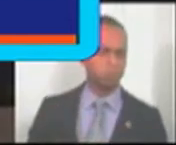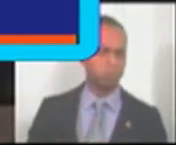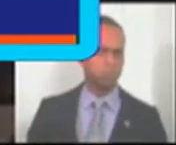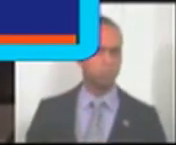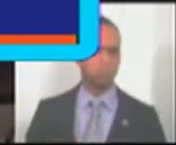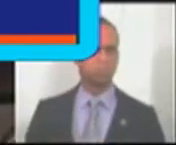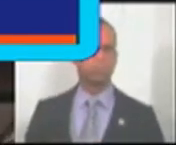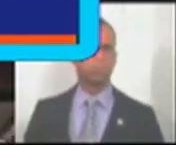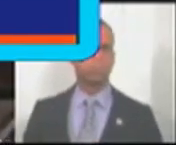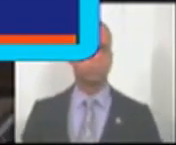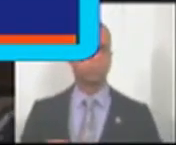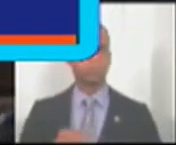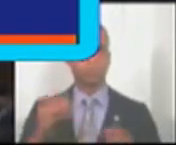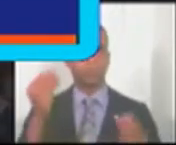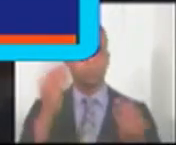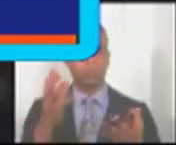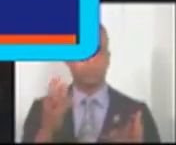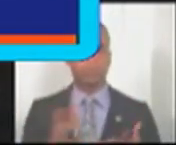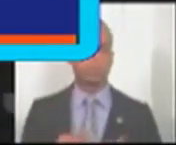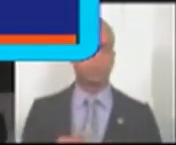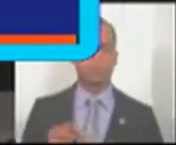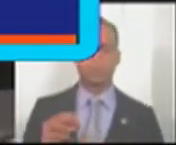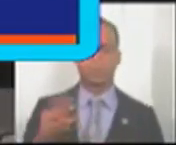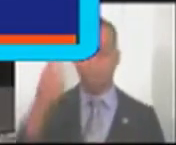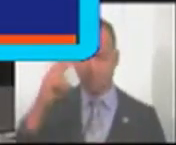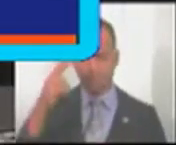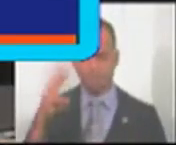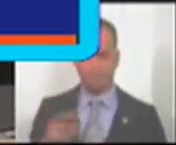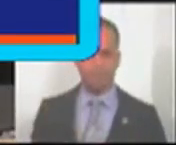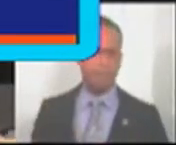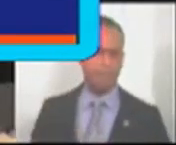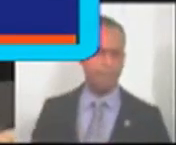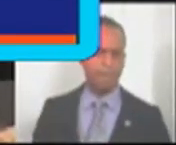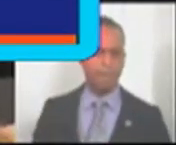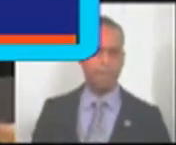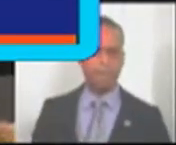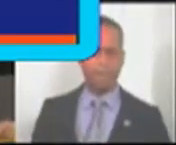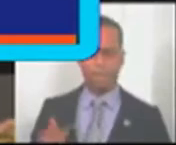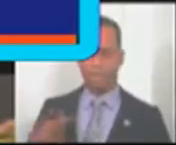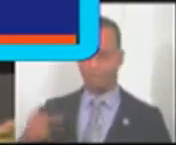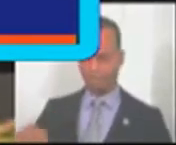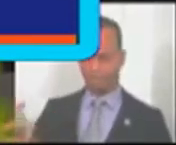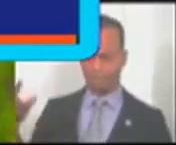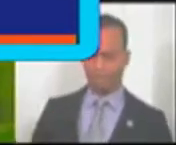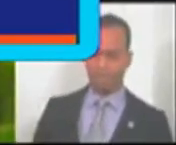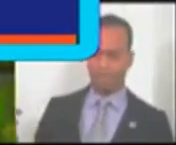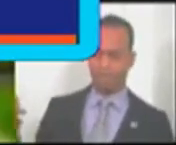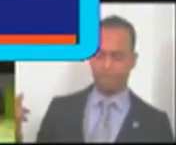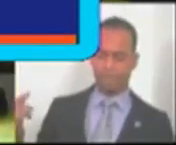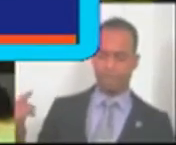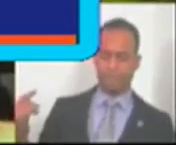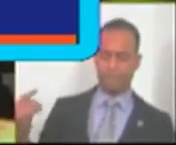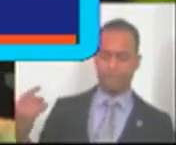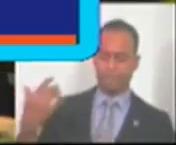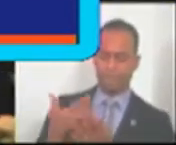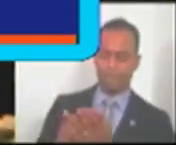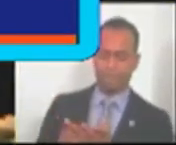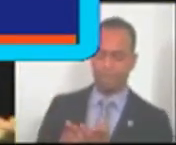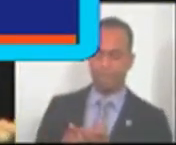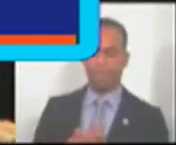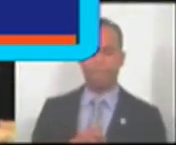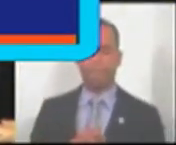familia que se había desplazado a México. Pues tardaban, cuando llegaban, meses las cartas,